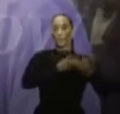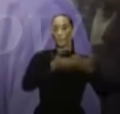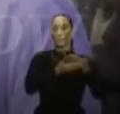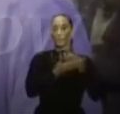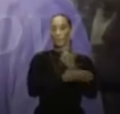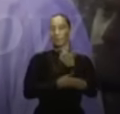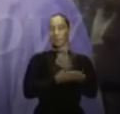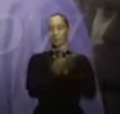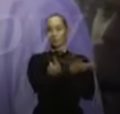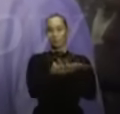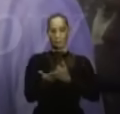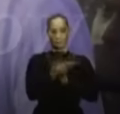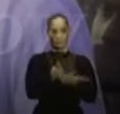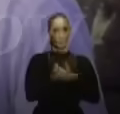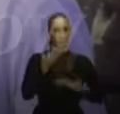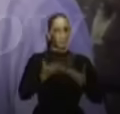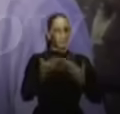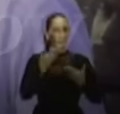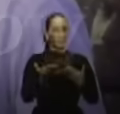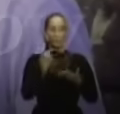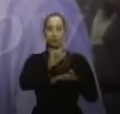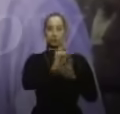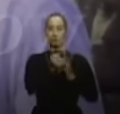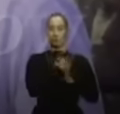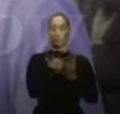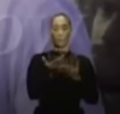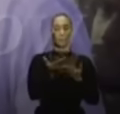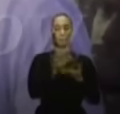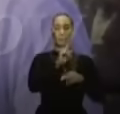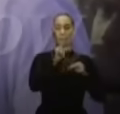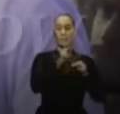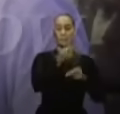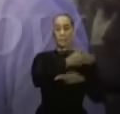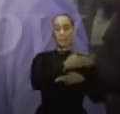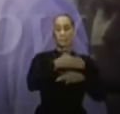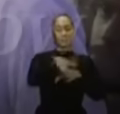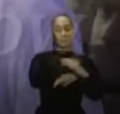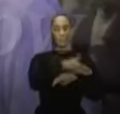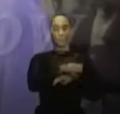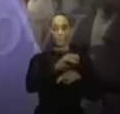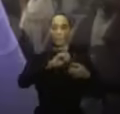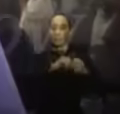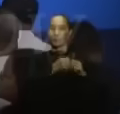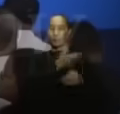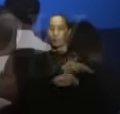las relaciones entre ambos países, o son acontecimientos aleatorios de un país a la deriva?